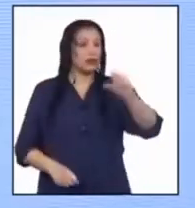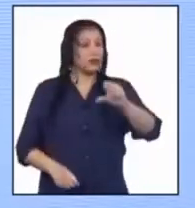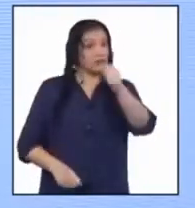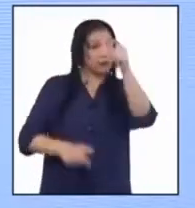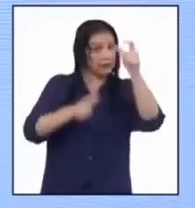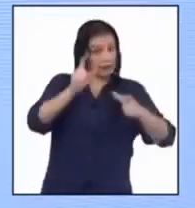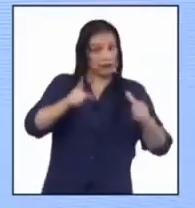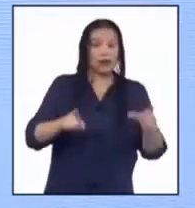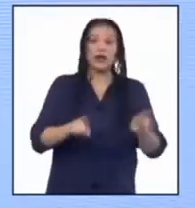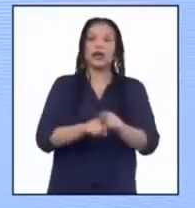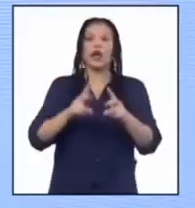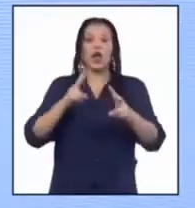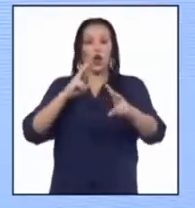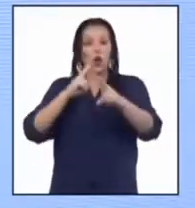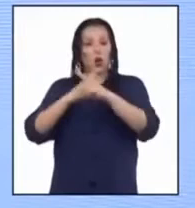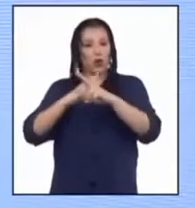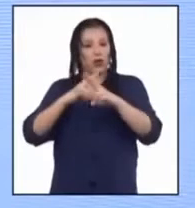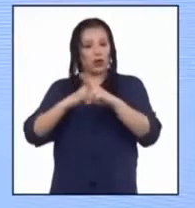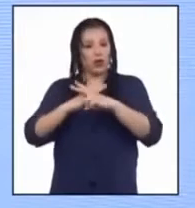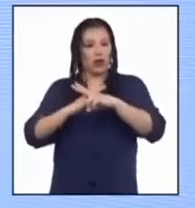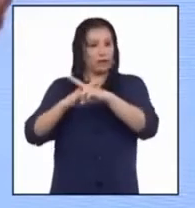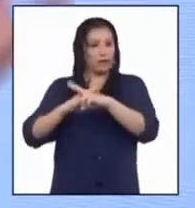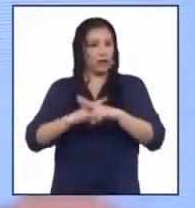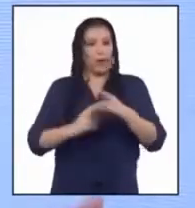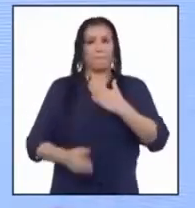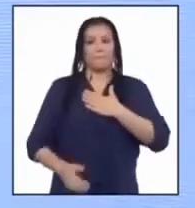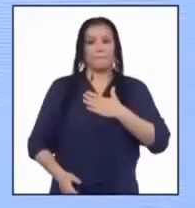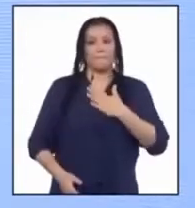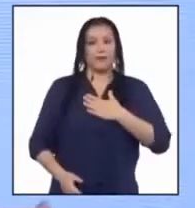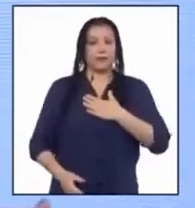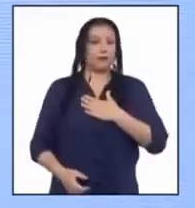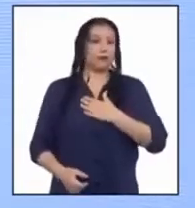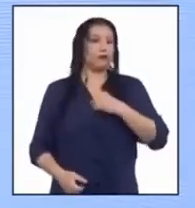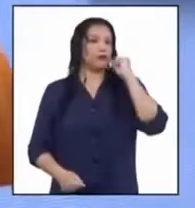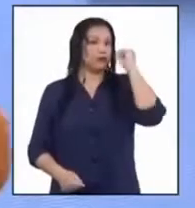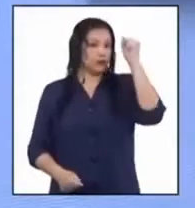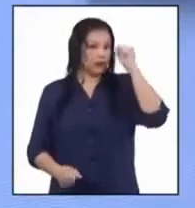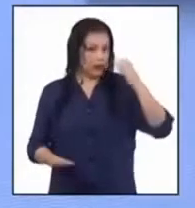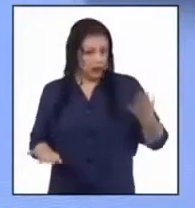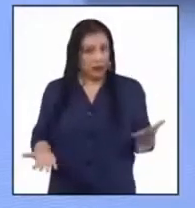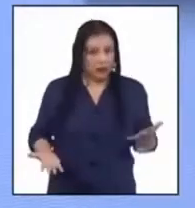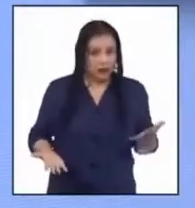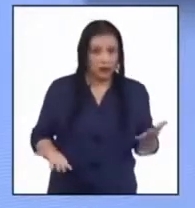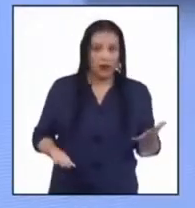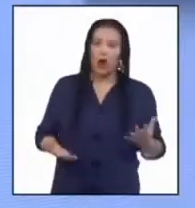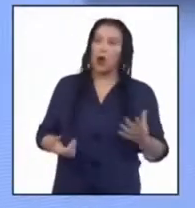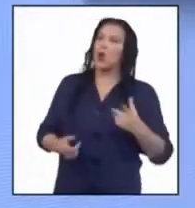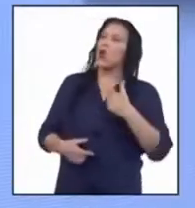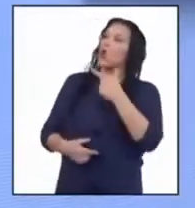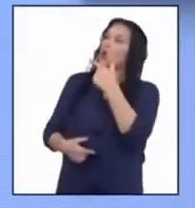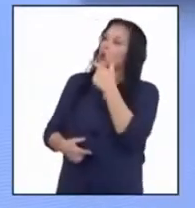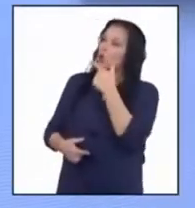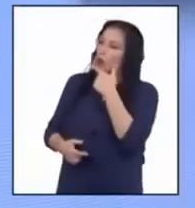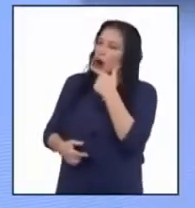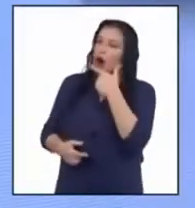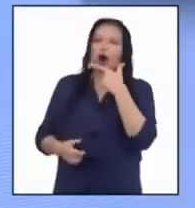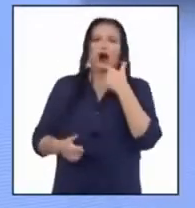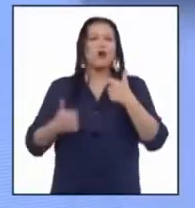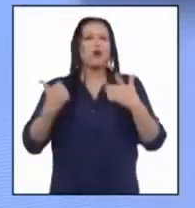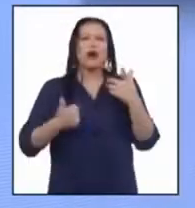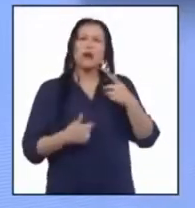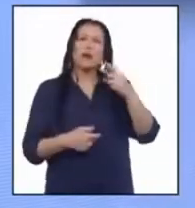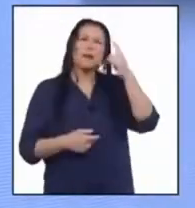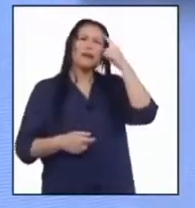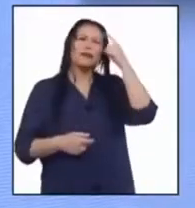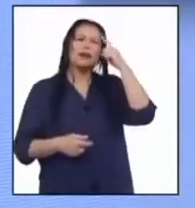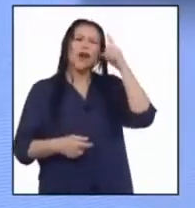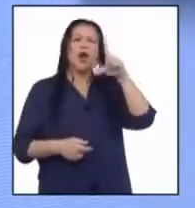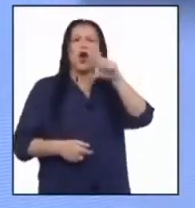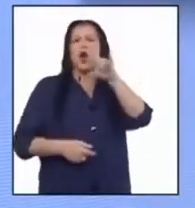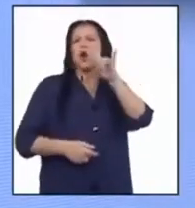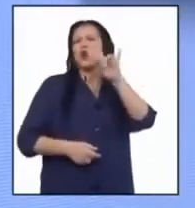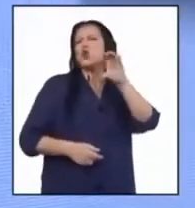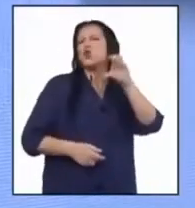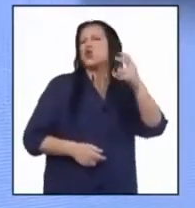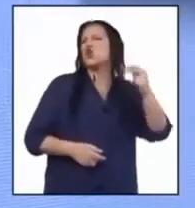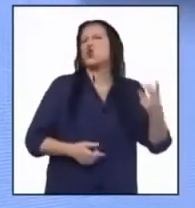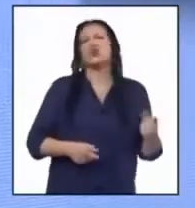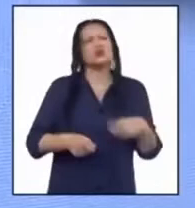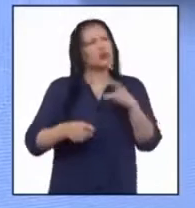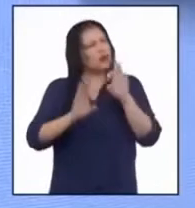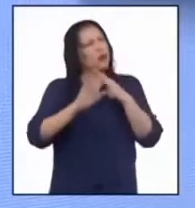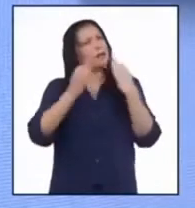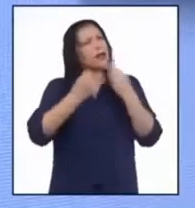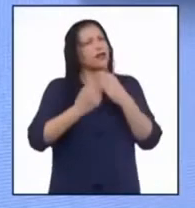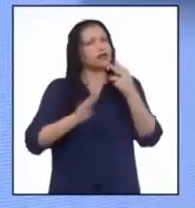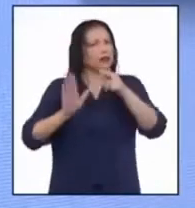y cuidando nuestros propios derechos. Eso, querido amigo Junior. ¿Qué percepción real habrá tenido Lucho y su familia sobre las disposiciones